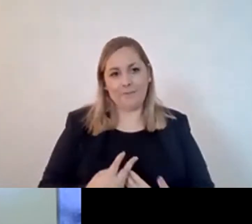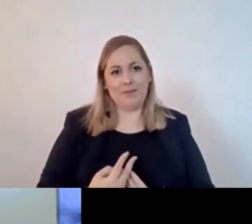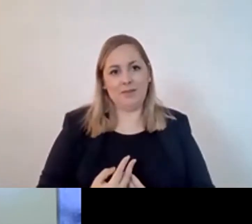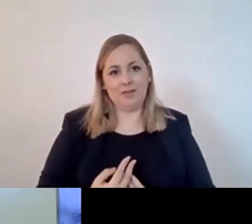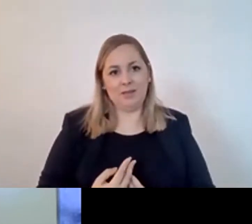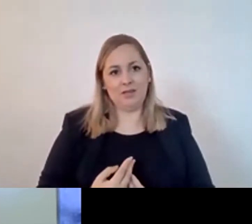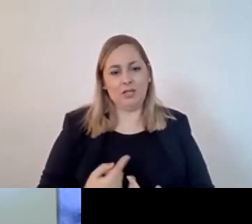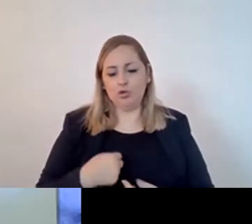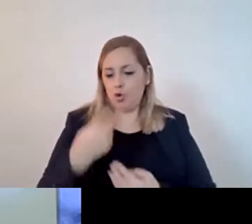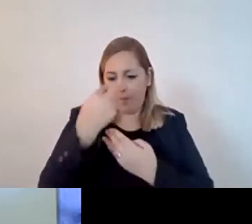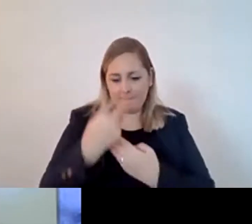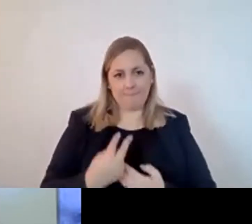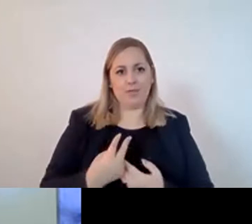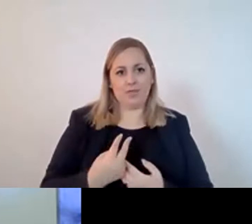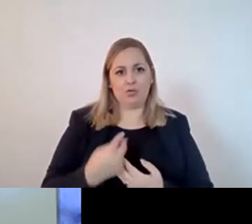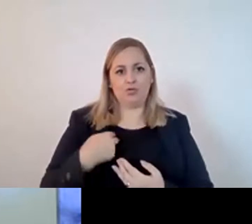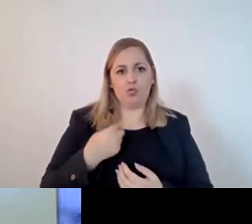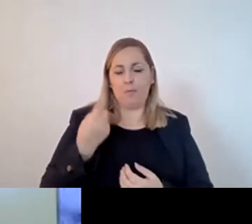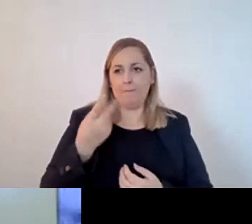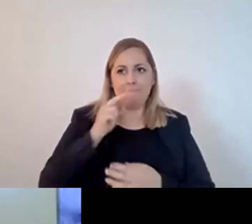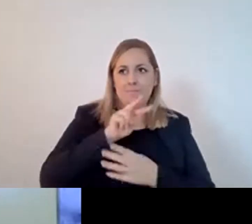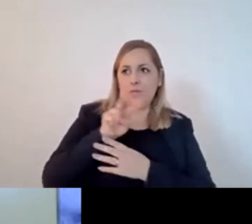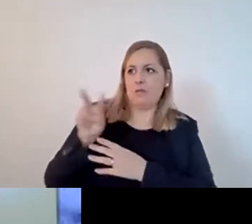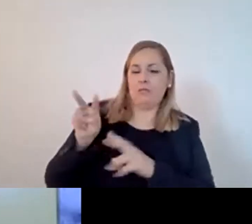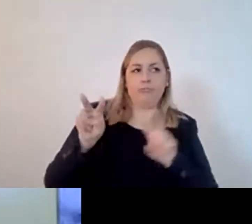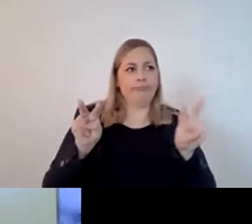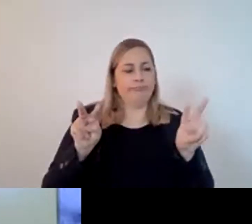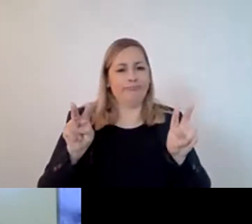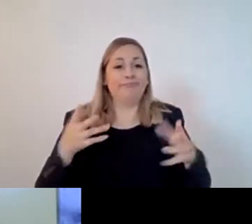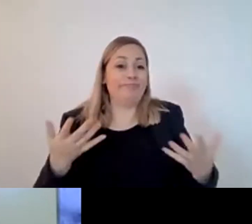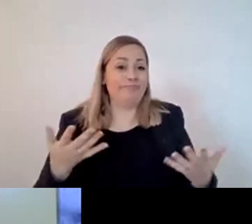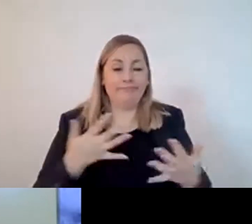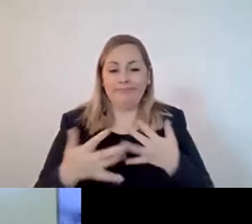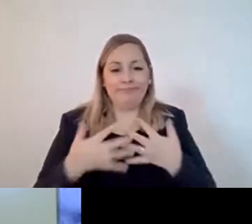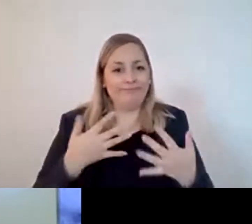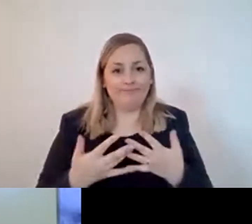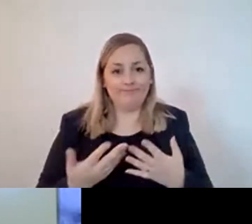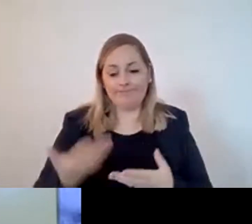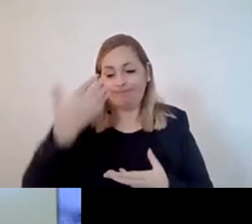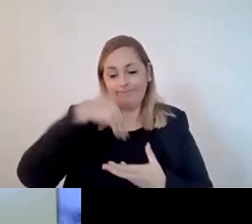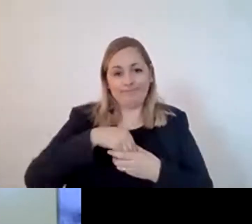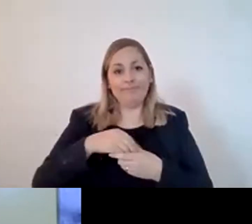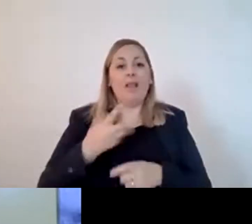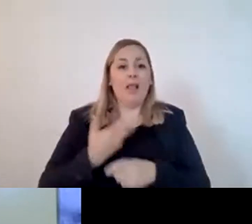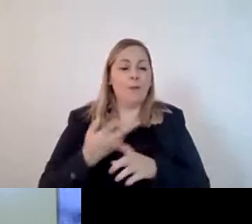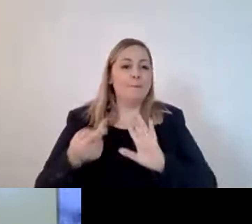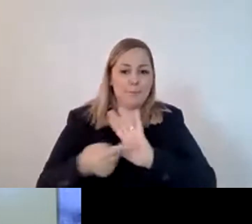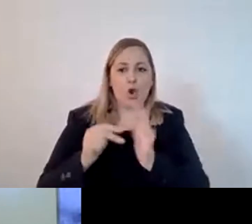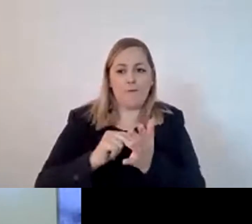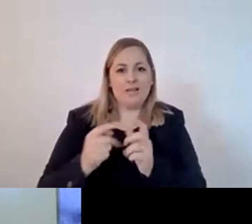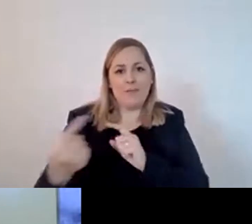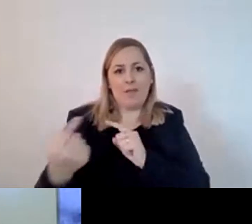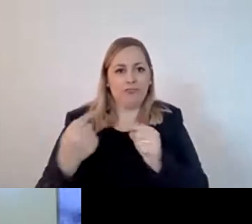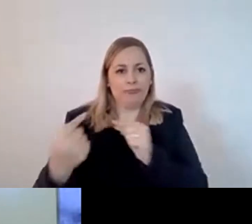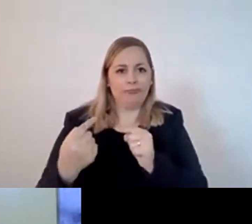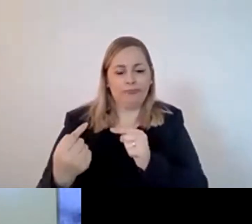no me miro lo que está, lo que primero sale, naturalmente van a haber fricciones, van a haber conflictos,